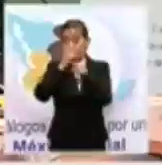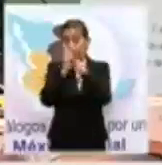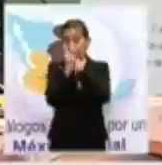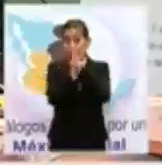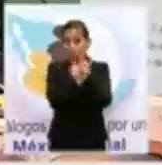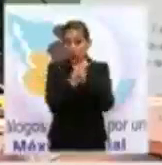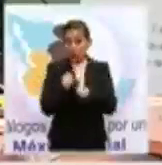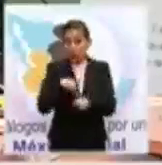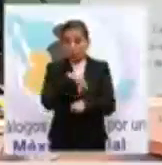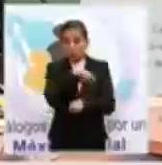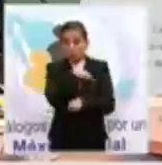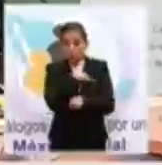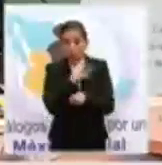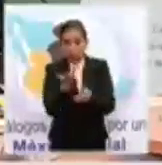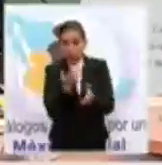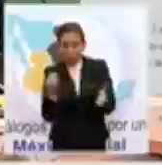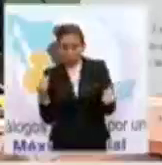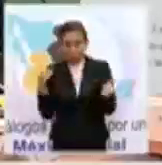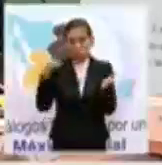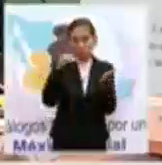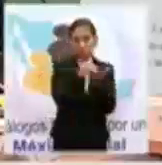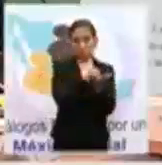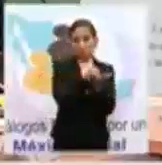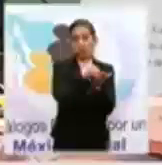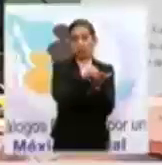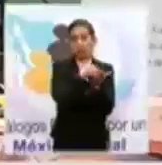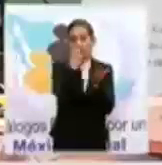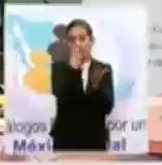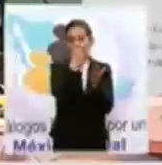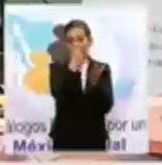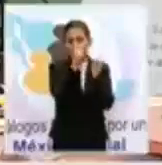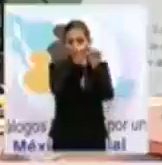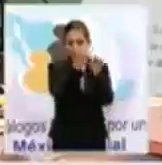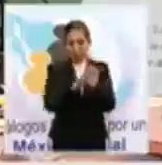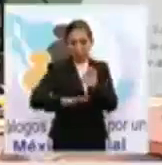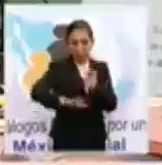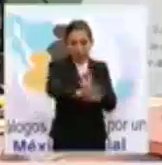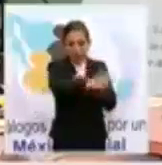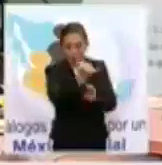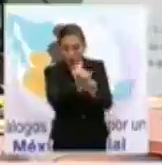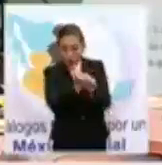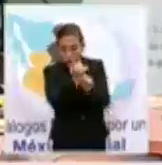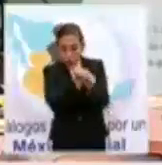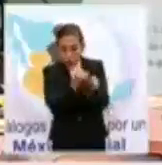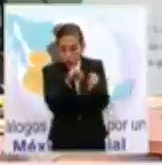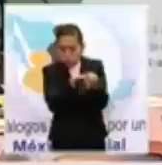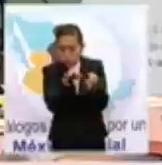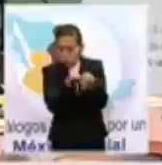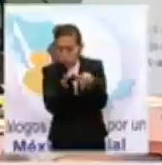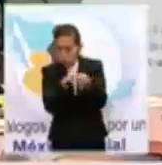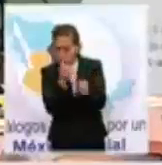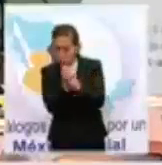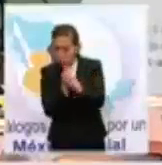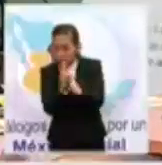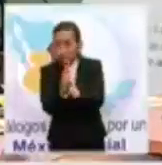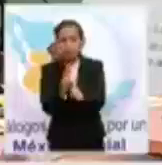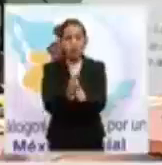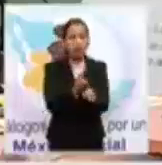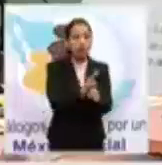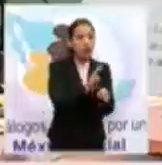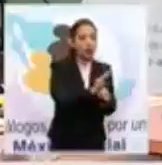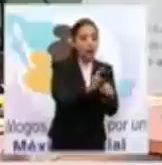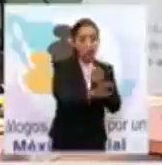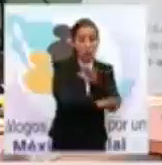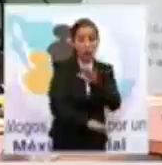que instrumentamos un sistema de seguimiento periódico con una fuerte